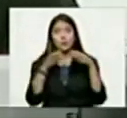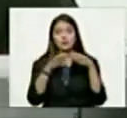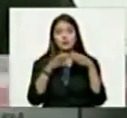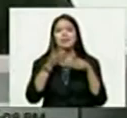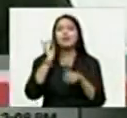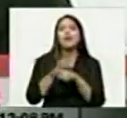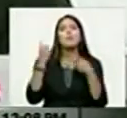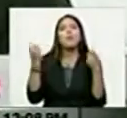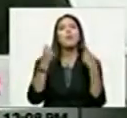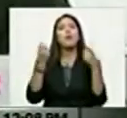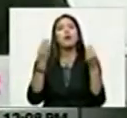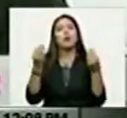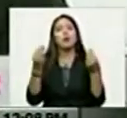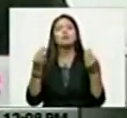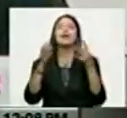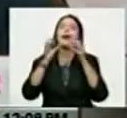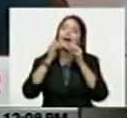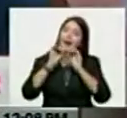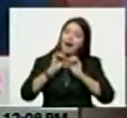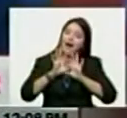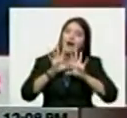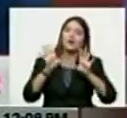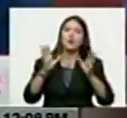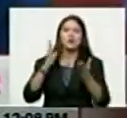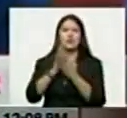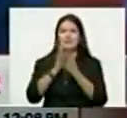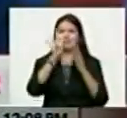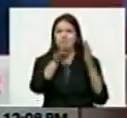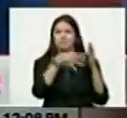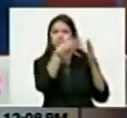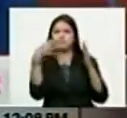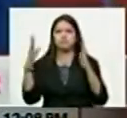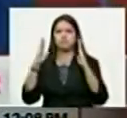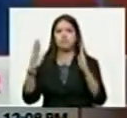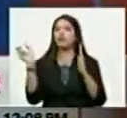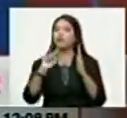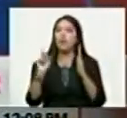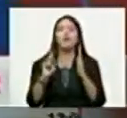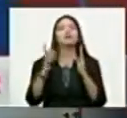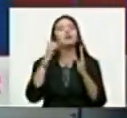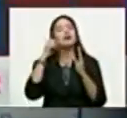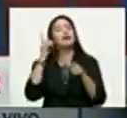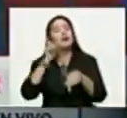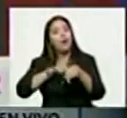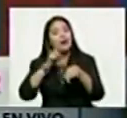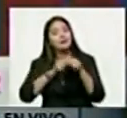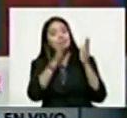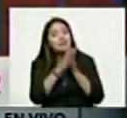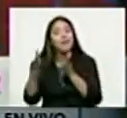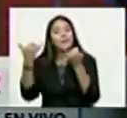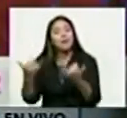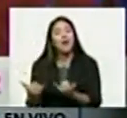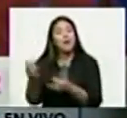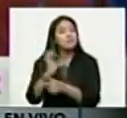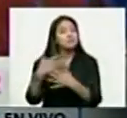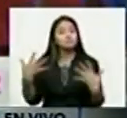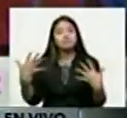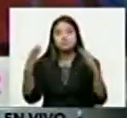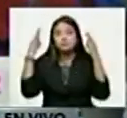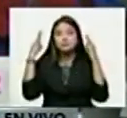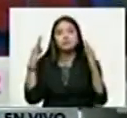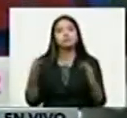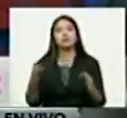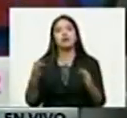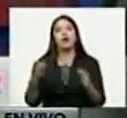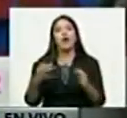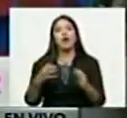los mecanismos con la flexibilidad que requiere el tiempo histórico, con la visión que requiere el tiempo histórico,